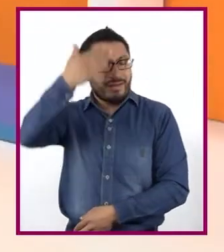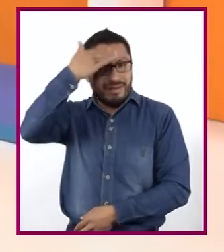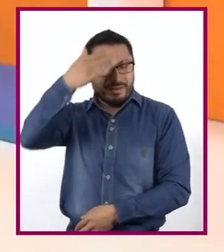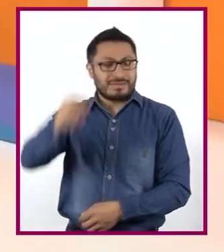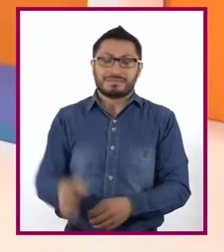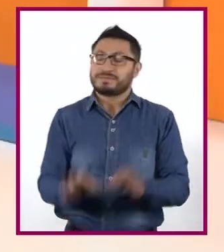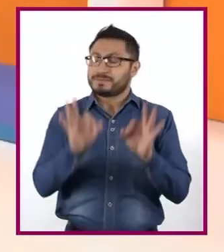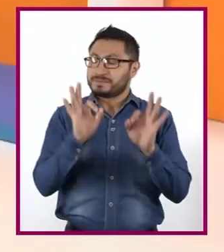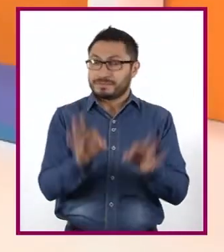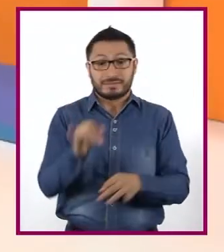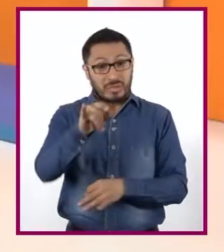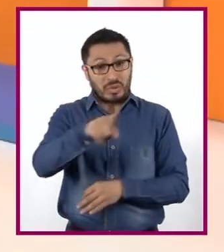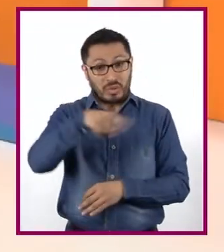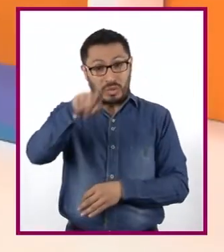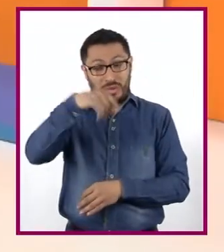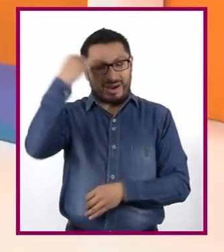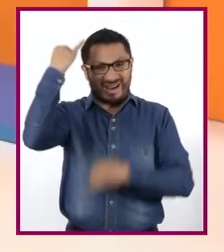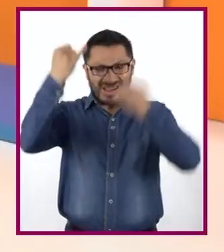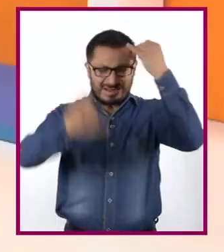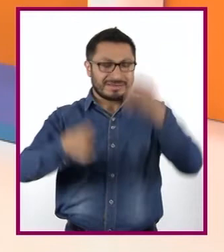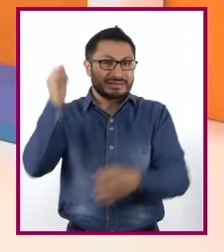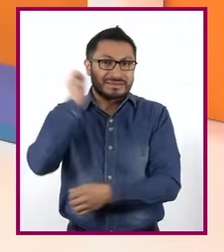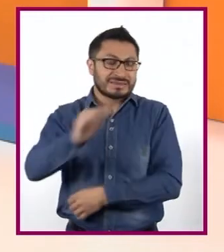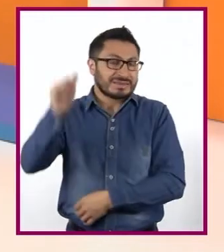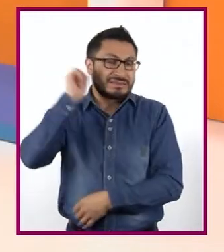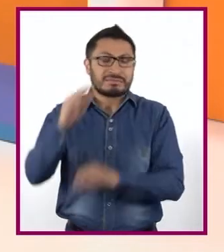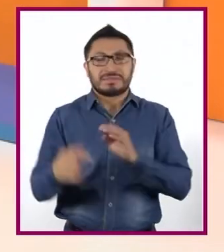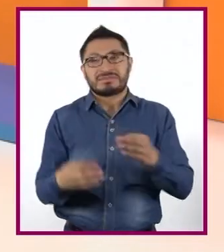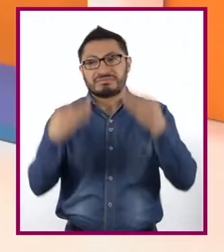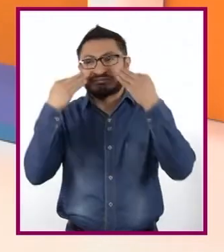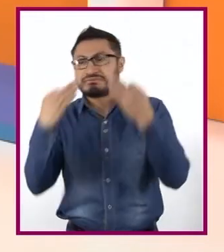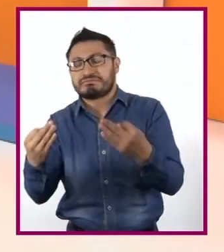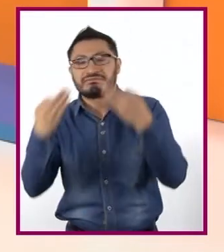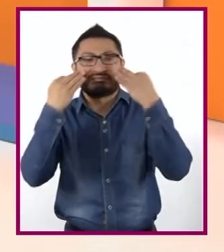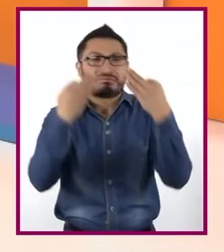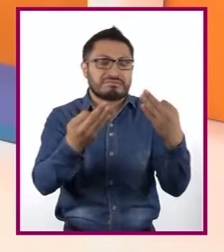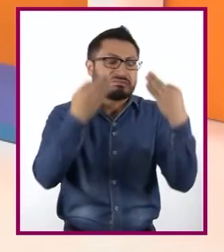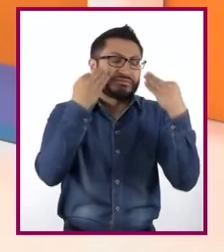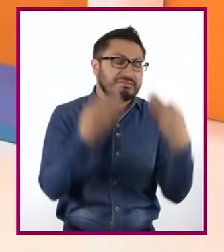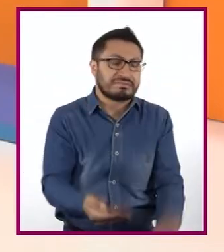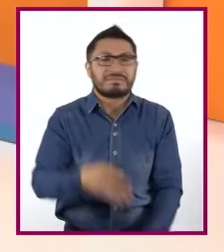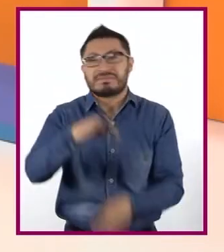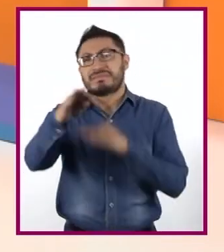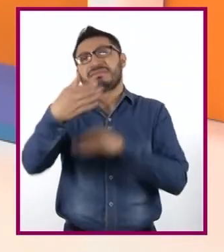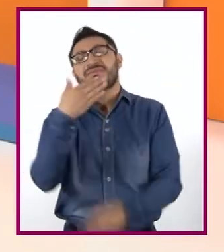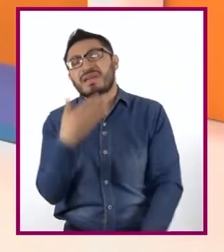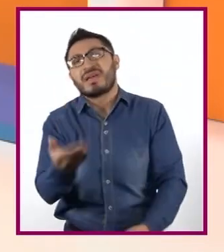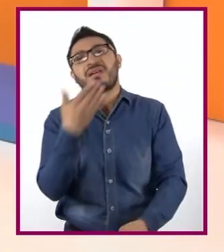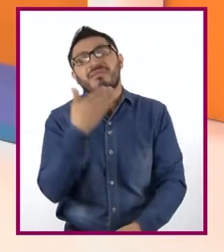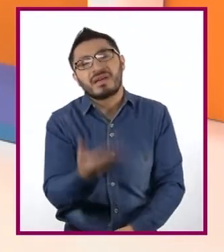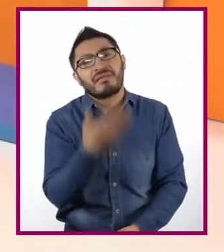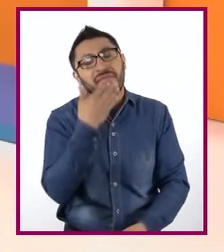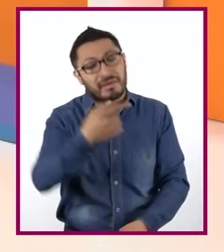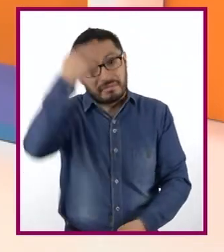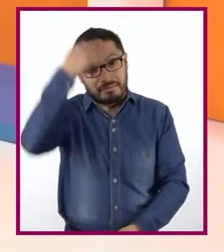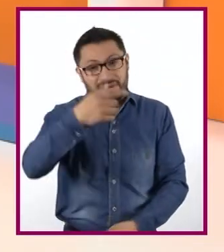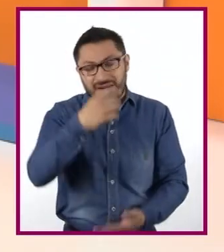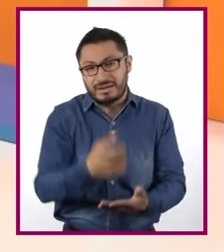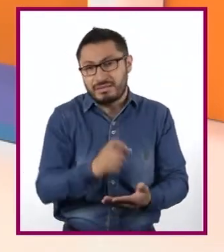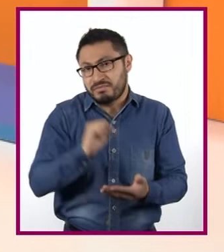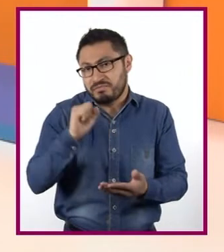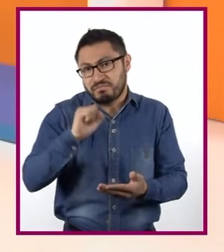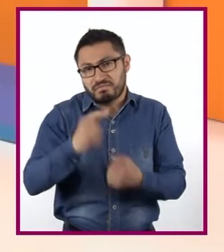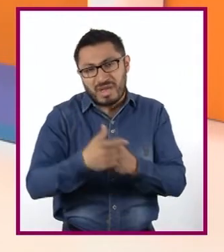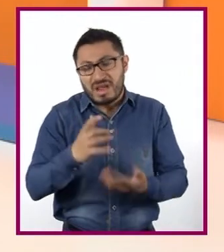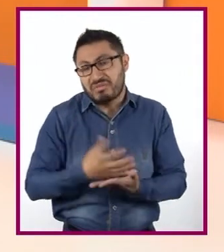todo el tiempo tuvieran que demostrar un buen desempeño para tener recompensas. Por ejemplo, si siendo parte de un equipo de fútbol,